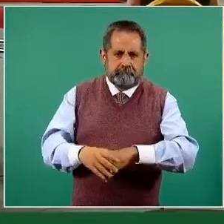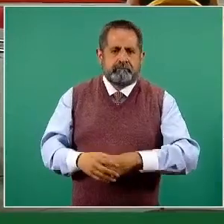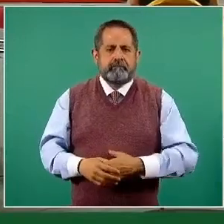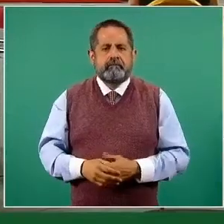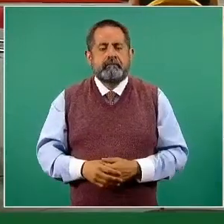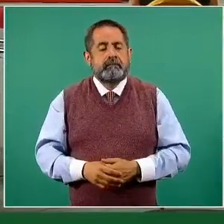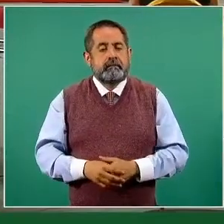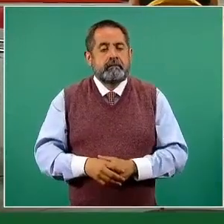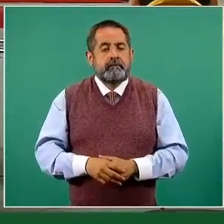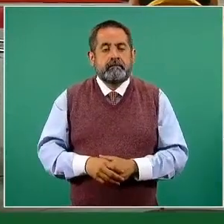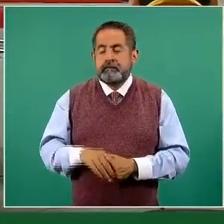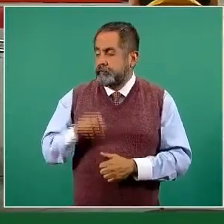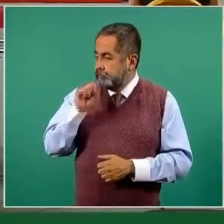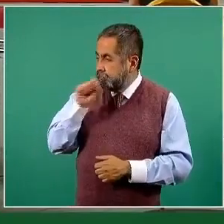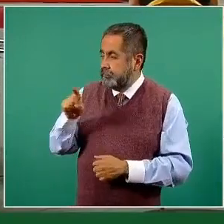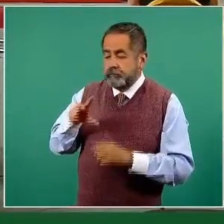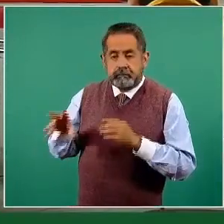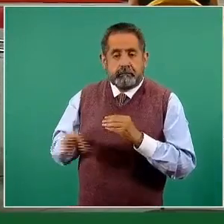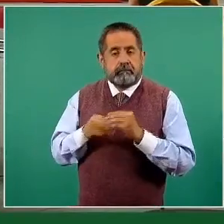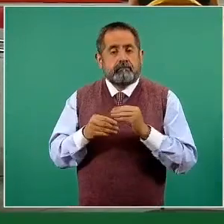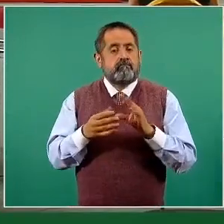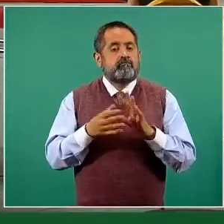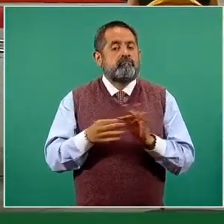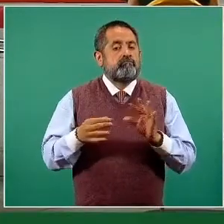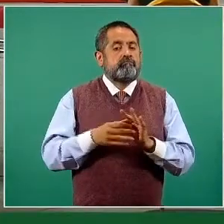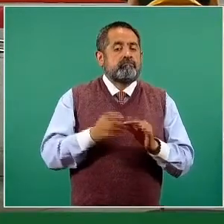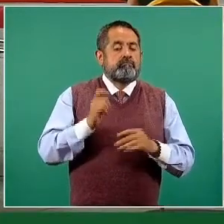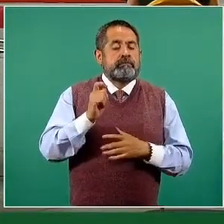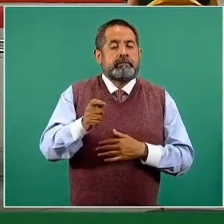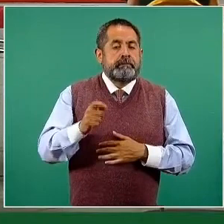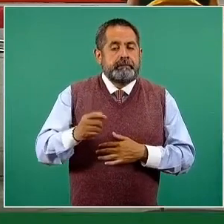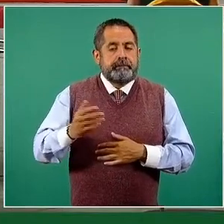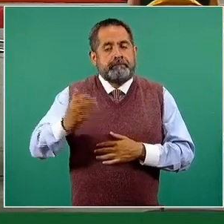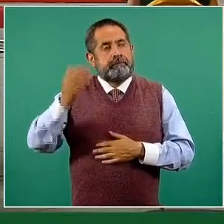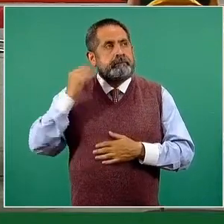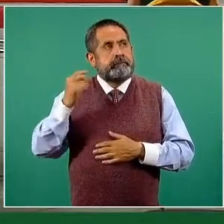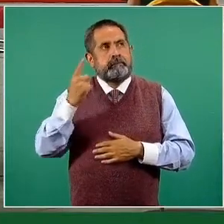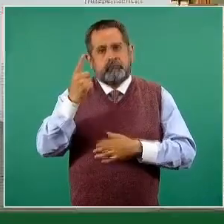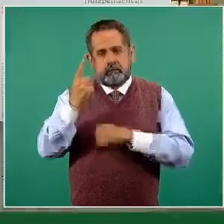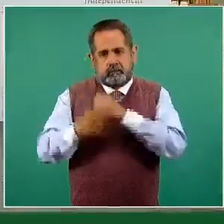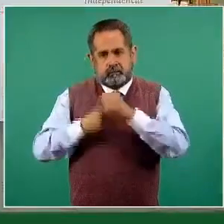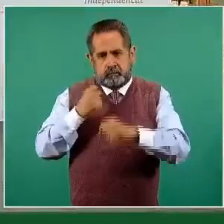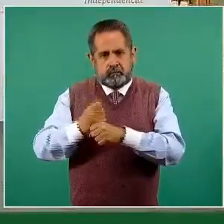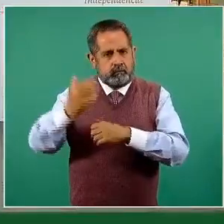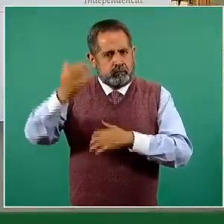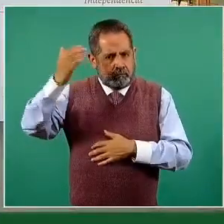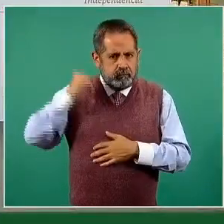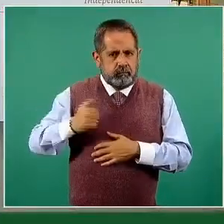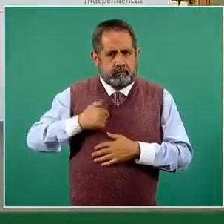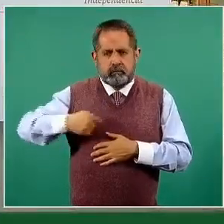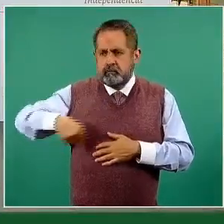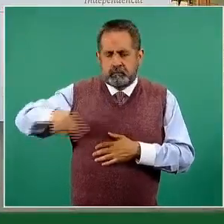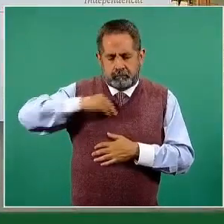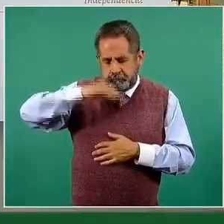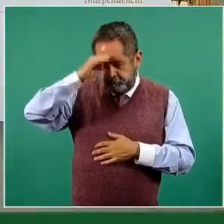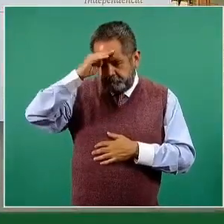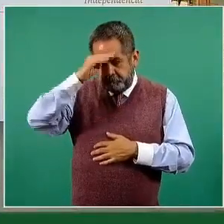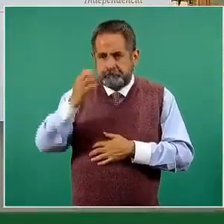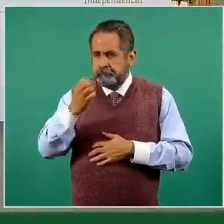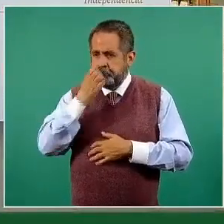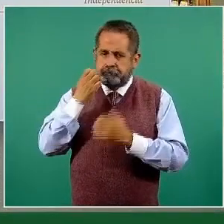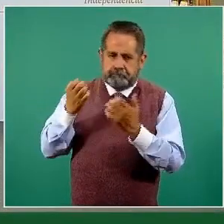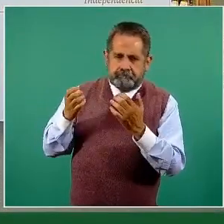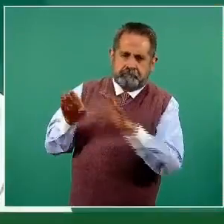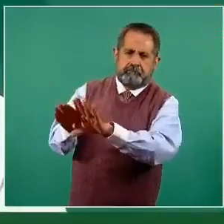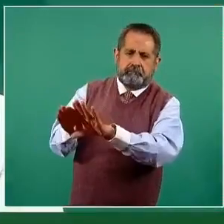gracias, doctor Ricardo Cortés. Y también, como hemos comentado, desde hace un año, desde que se tomó la decisión de cerrar